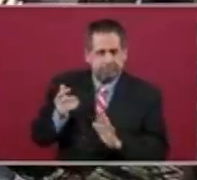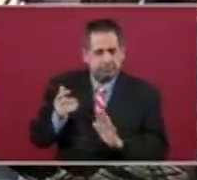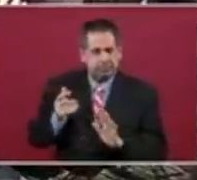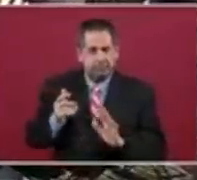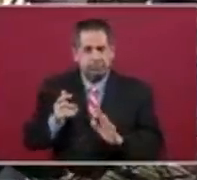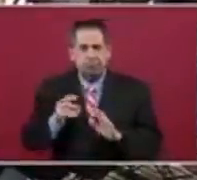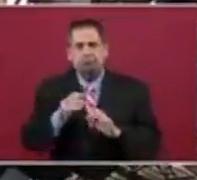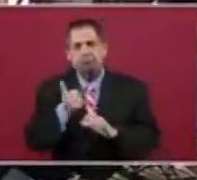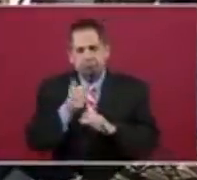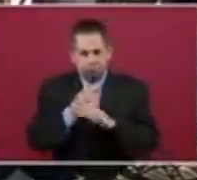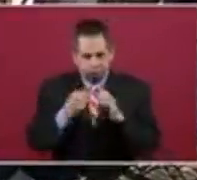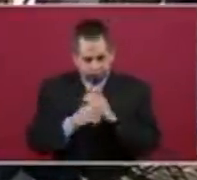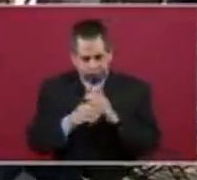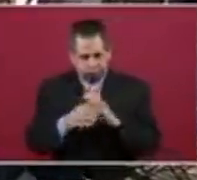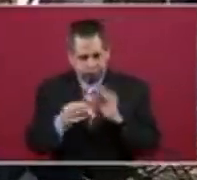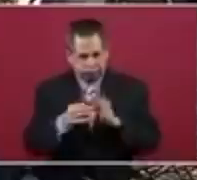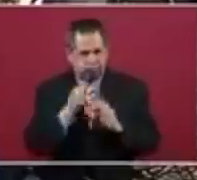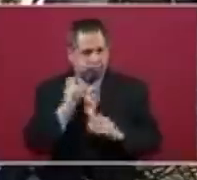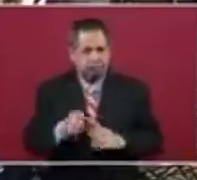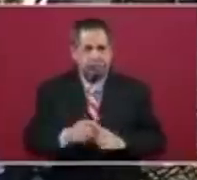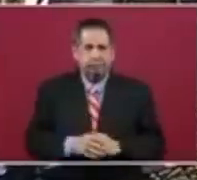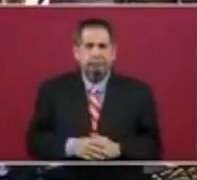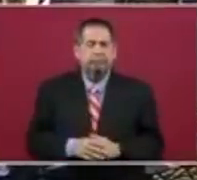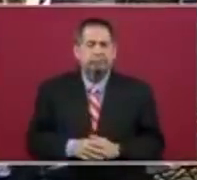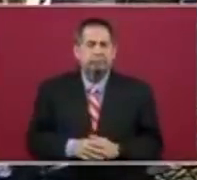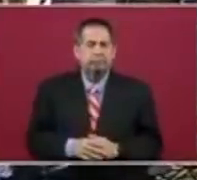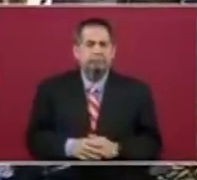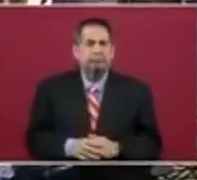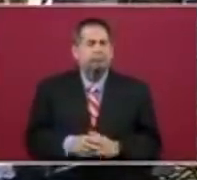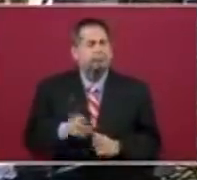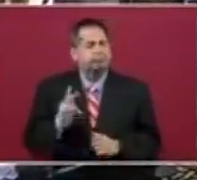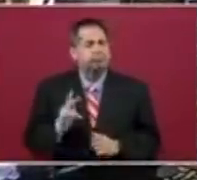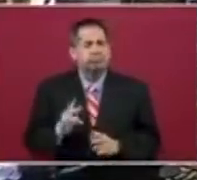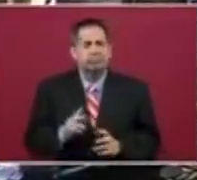como otras cosas, pero